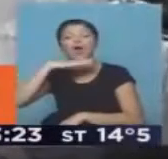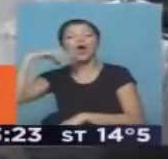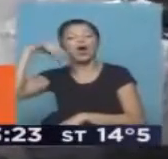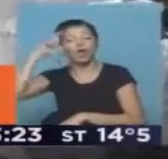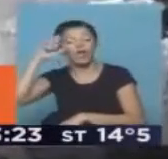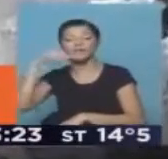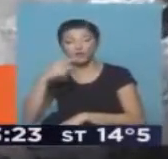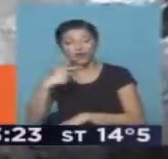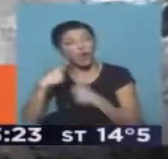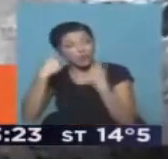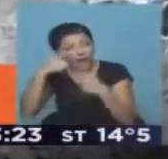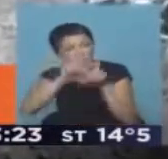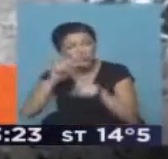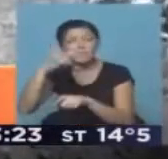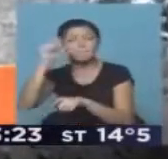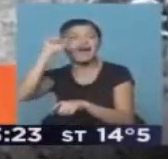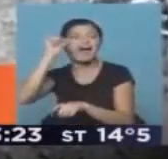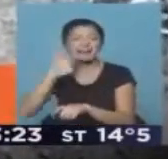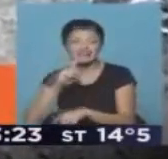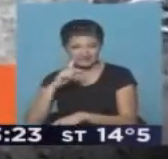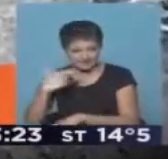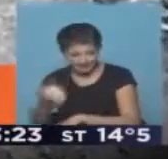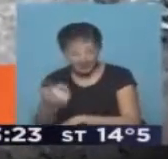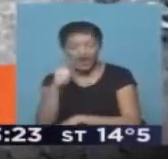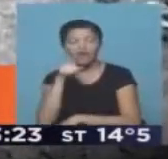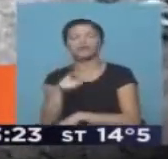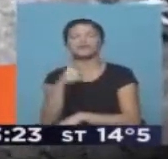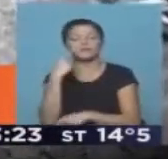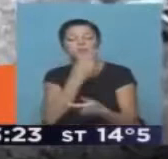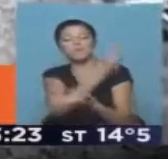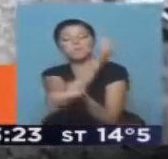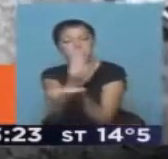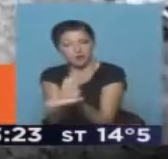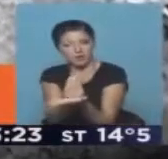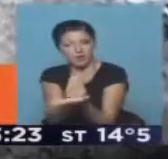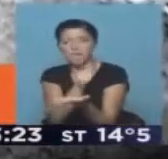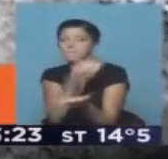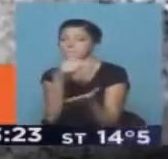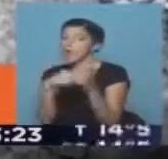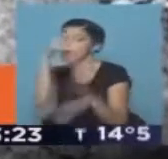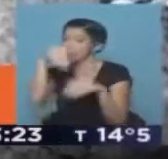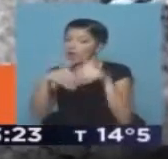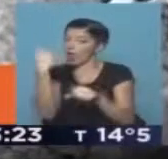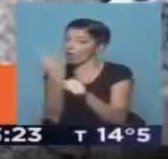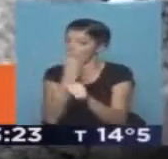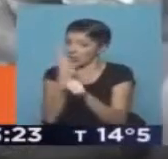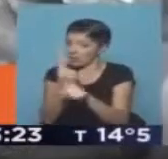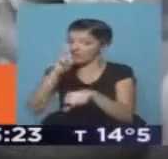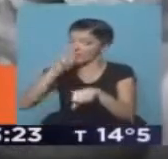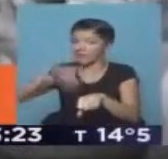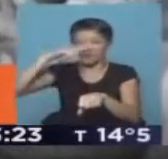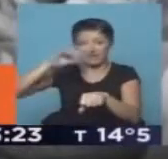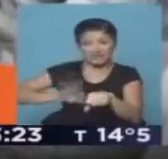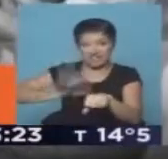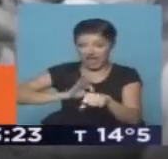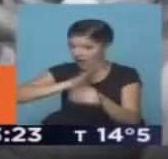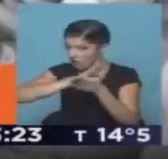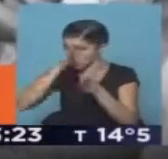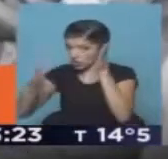otorgarles a los palestinos de cisjordania la condición de residentes sin derecho a voto durante siete años proponiendo